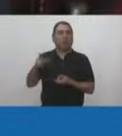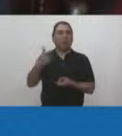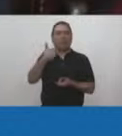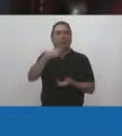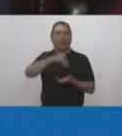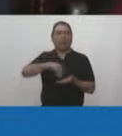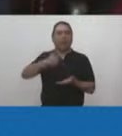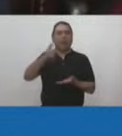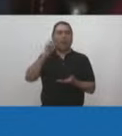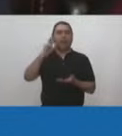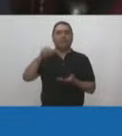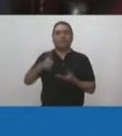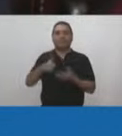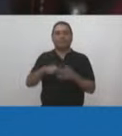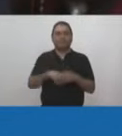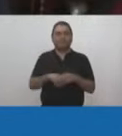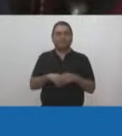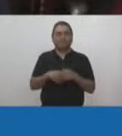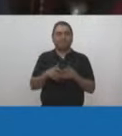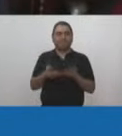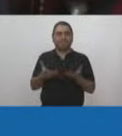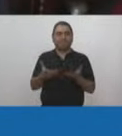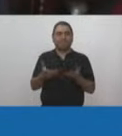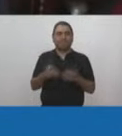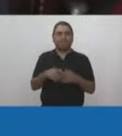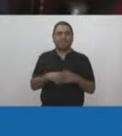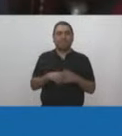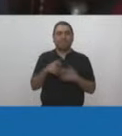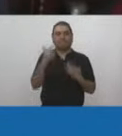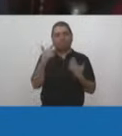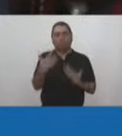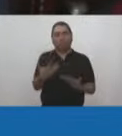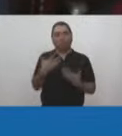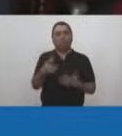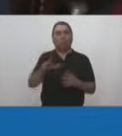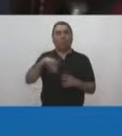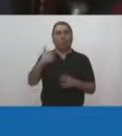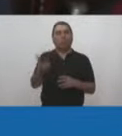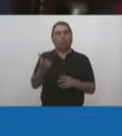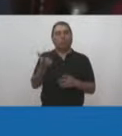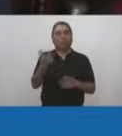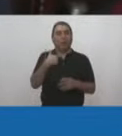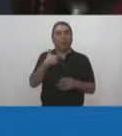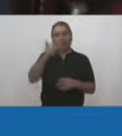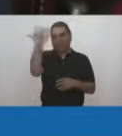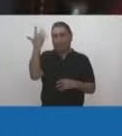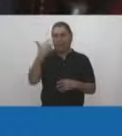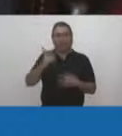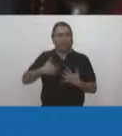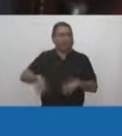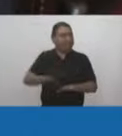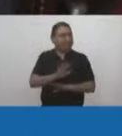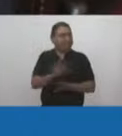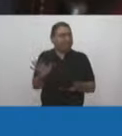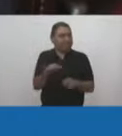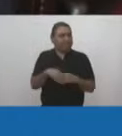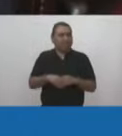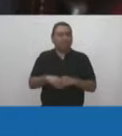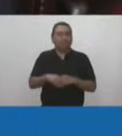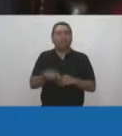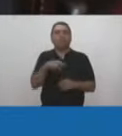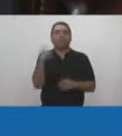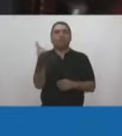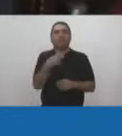la reconversión del plan Ganar. Mañana tengo una reunión con el secretario de Agricultura y el subsecretario de Ganadería para ver si podemos